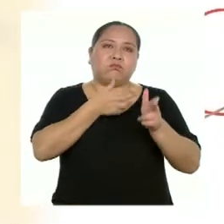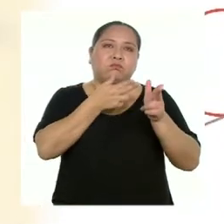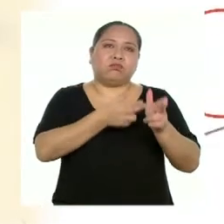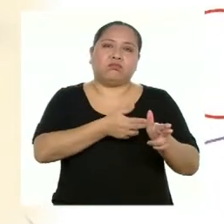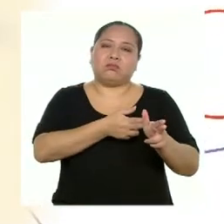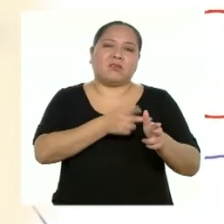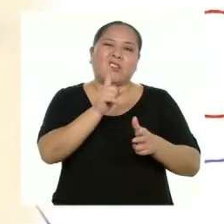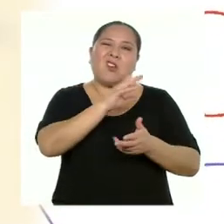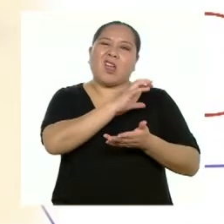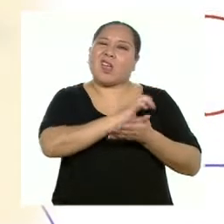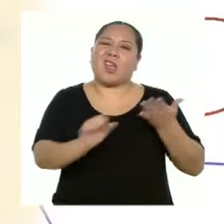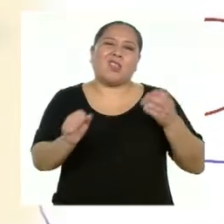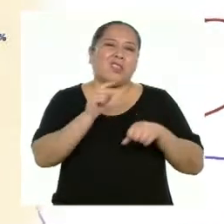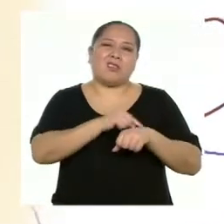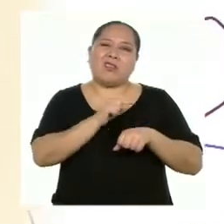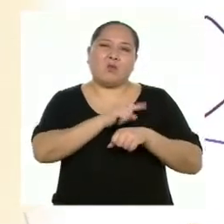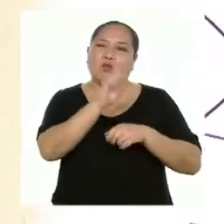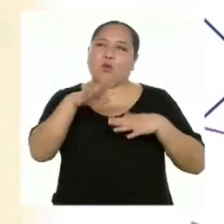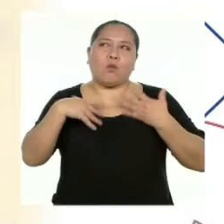para hacer deporte.